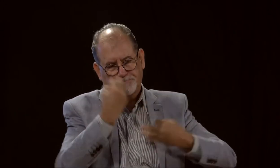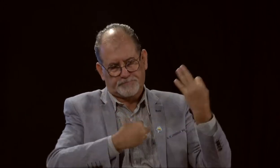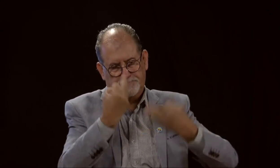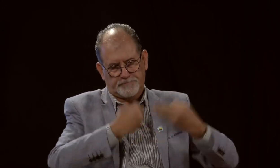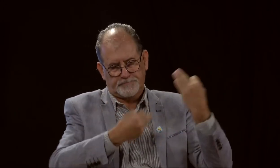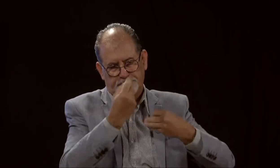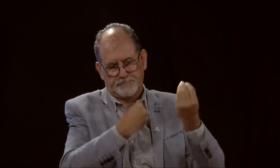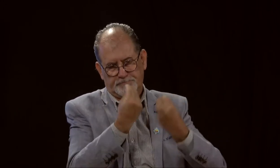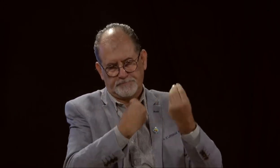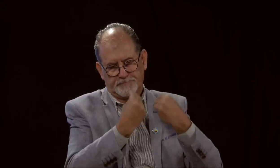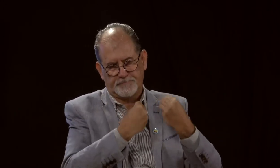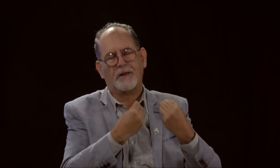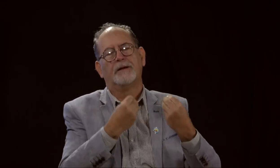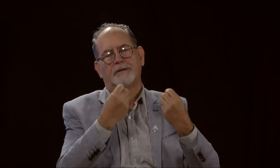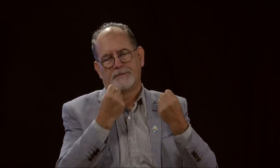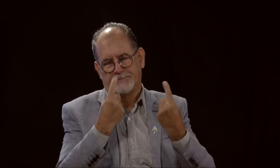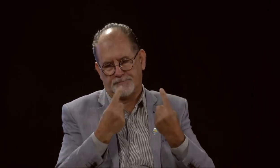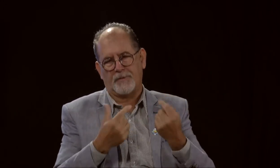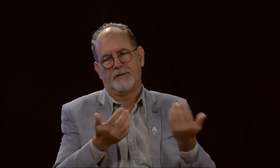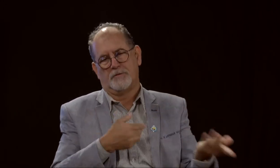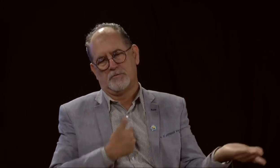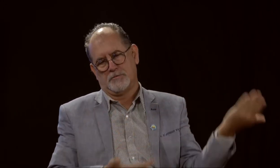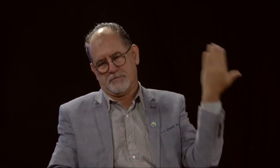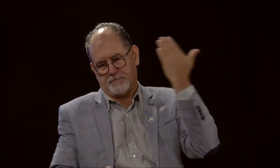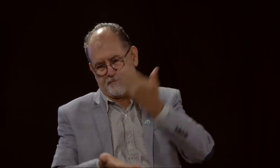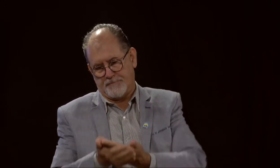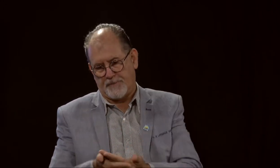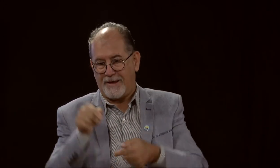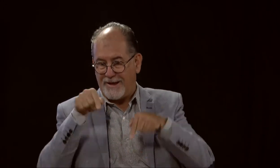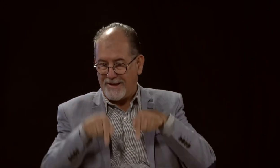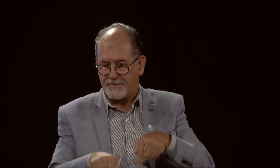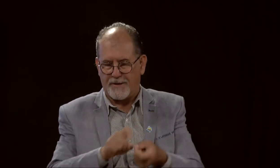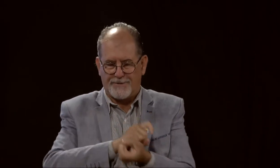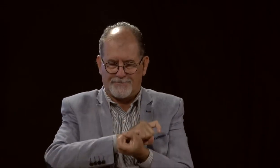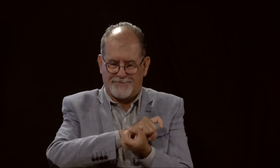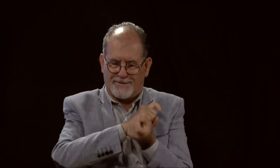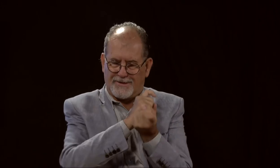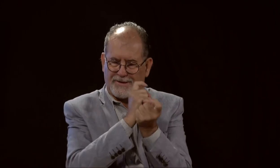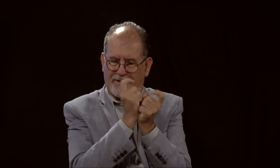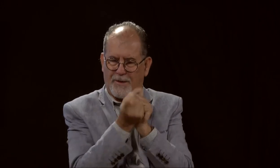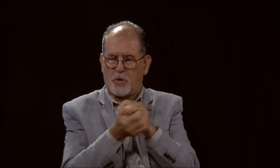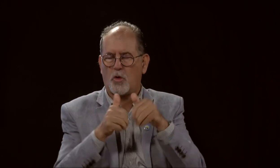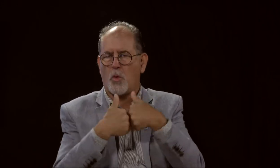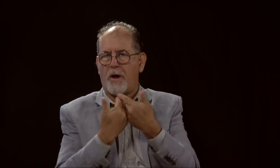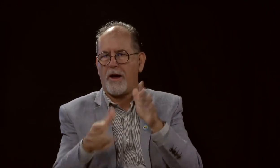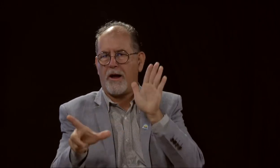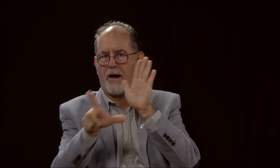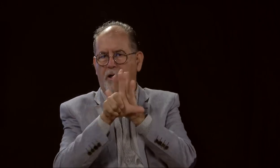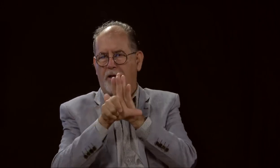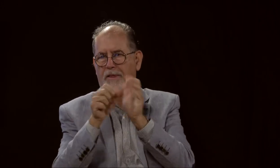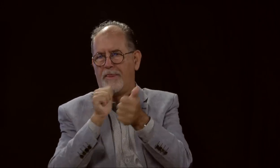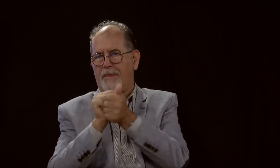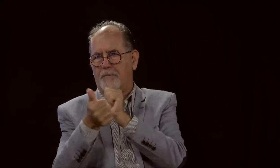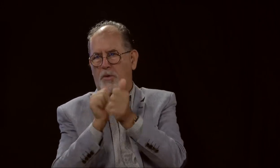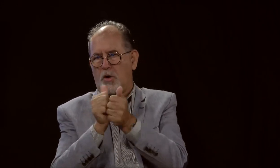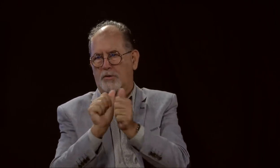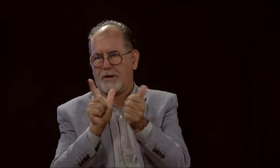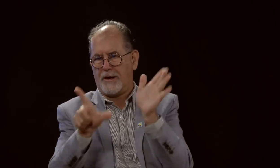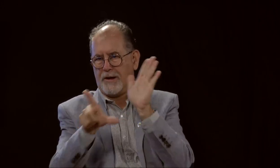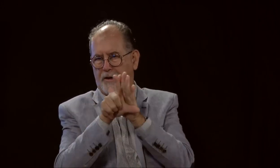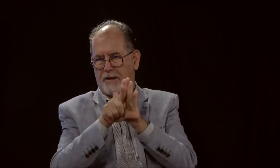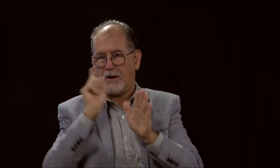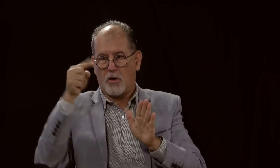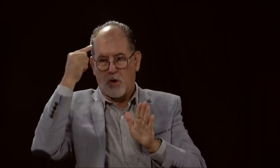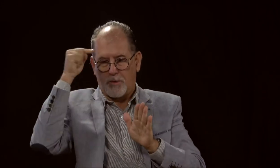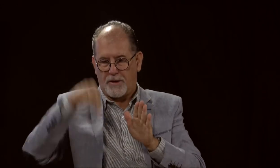Entonces, eso estaba mal. Nos explicaban esta situación cuando tuvimos el Congreso en Brasil. Y